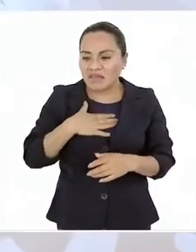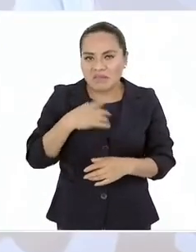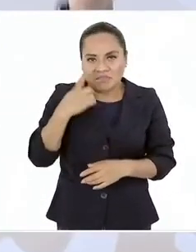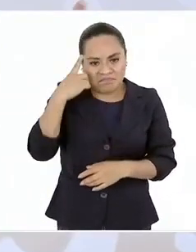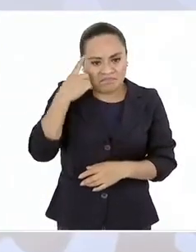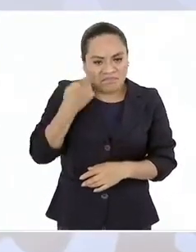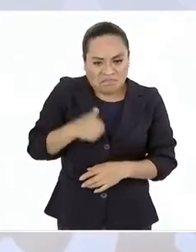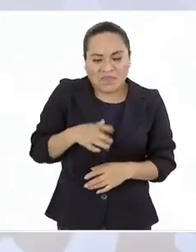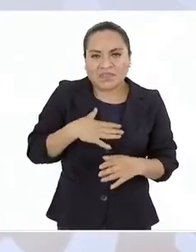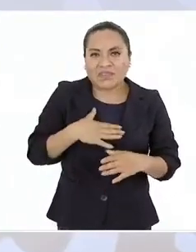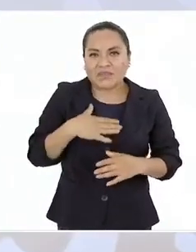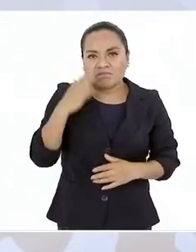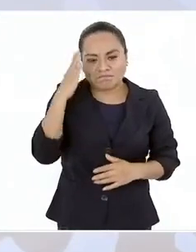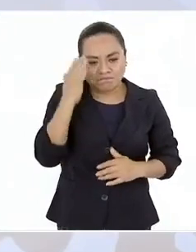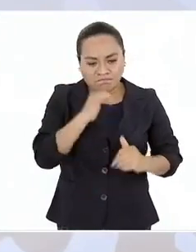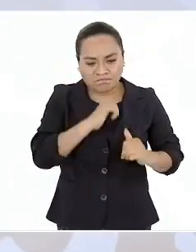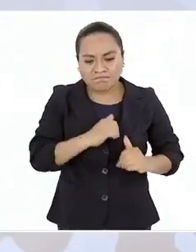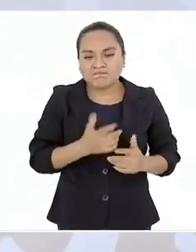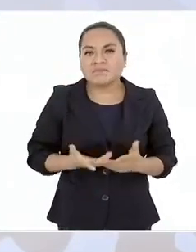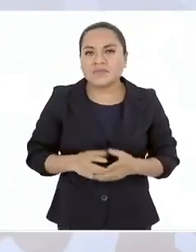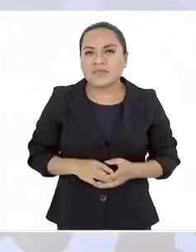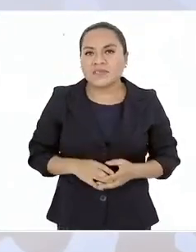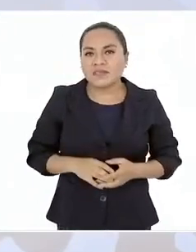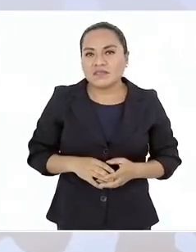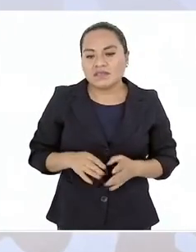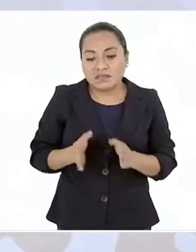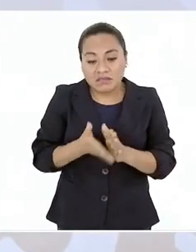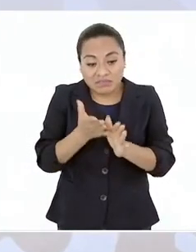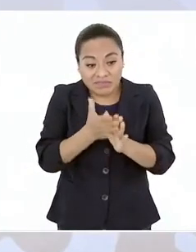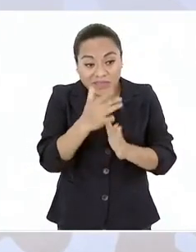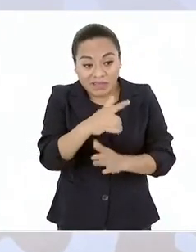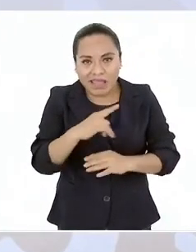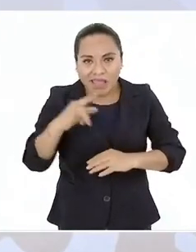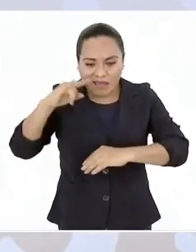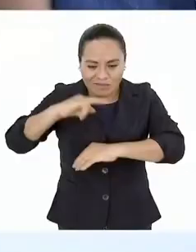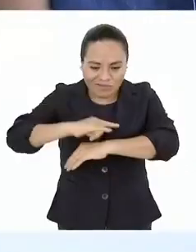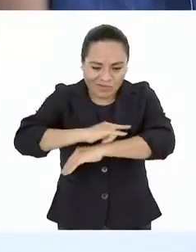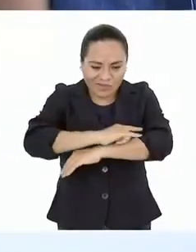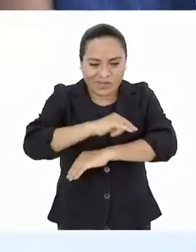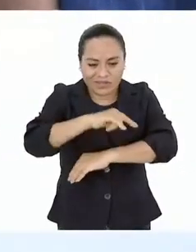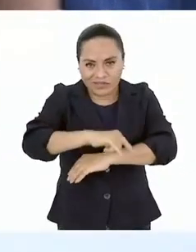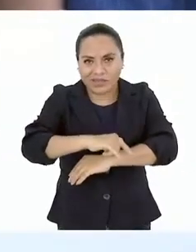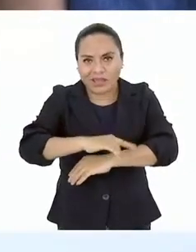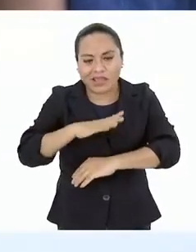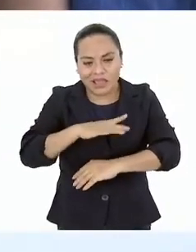en donde se estaba construyendo el nuevo aeropuerto.